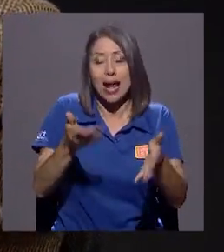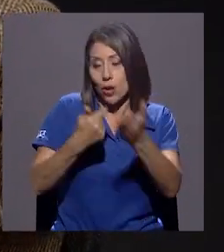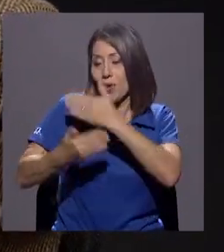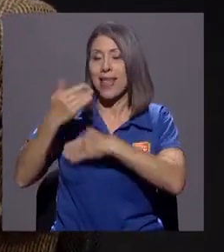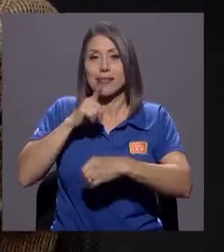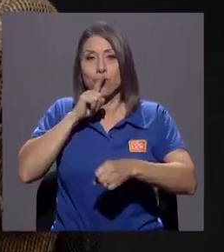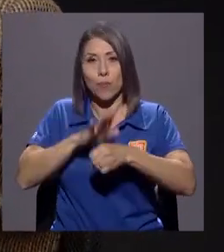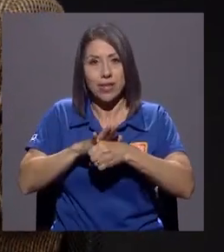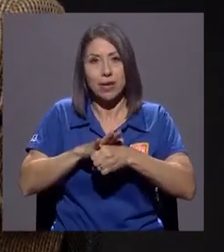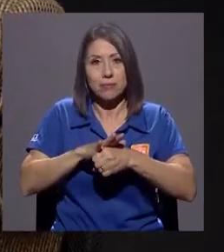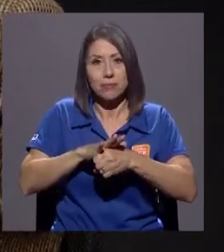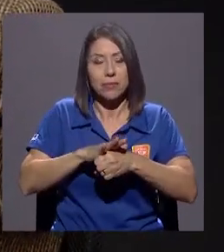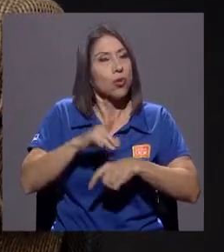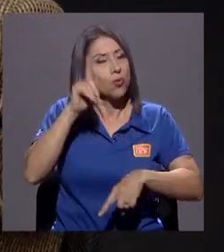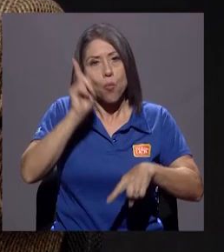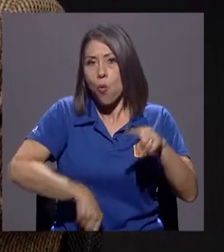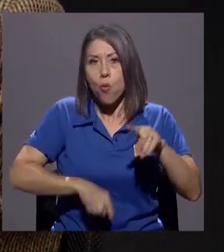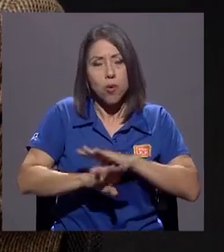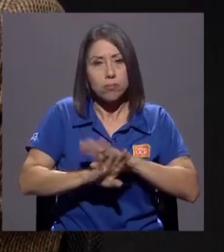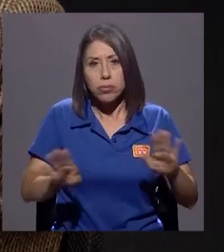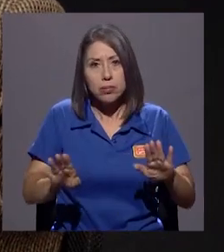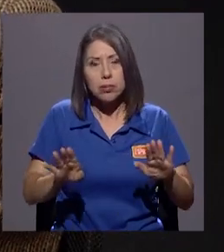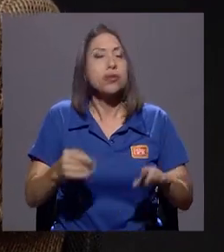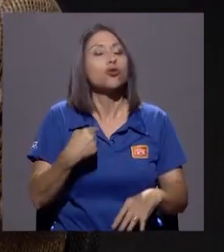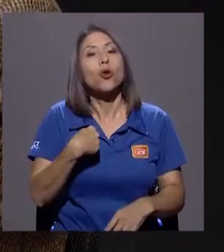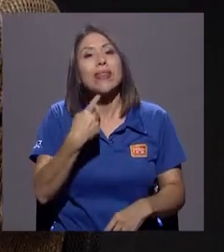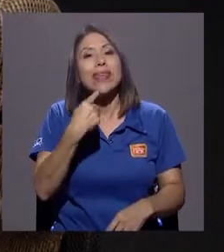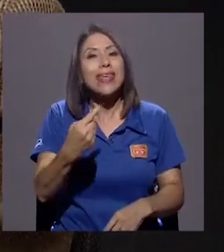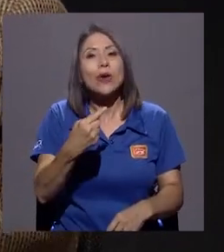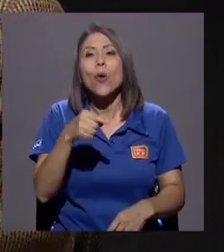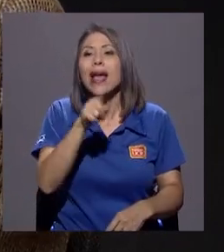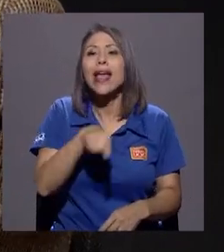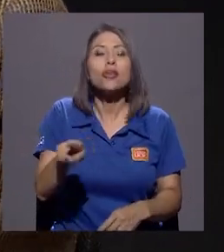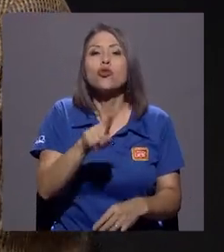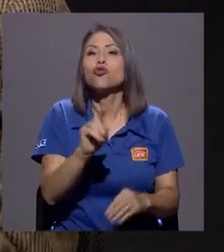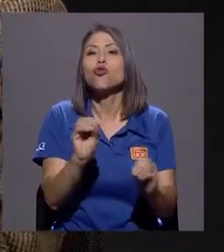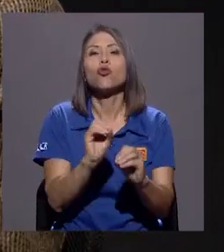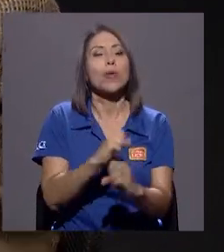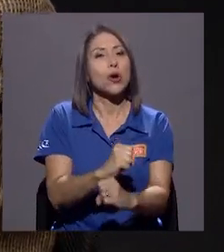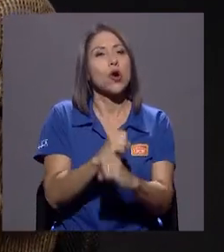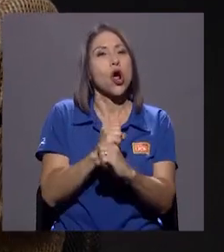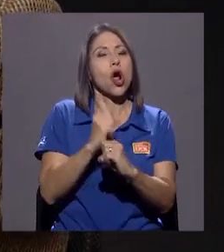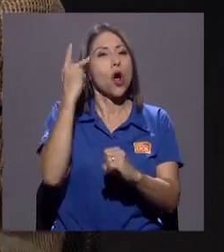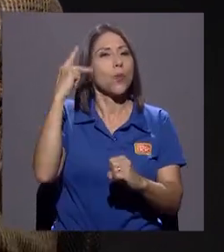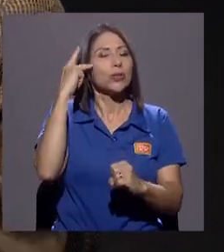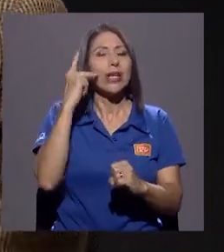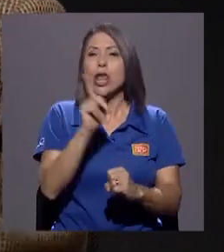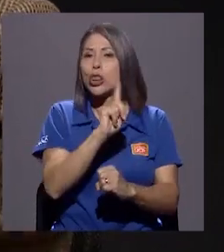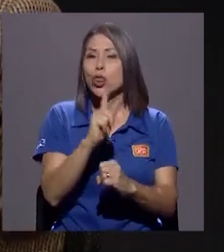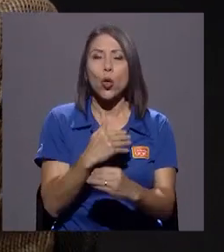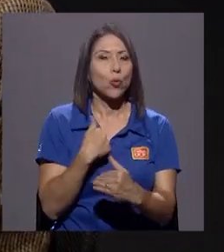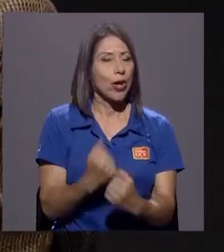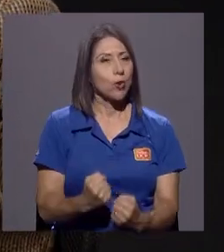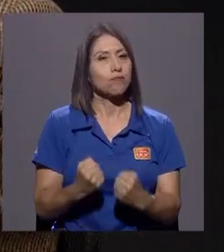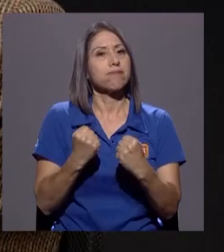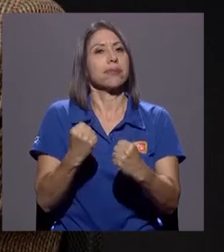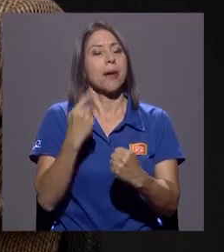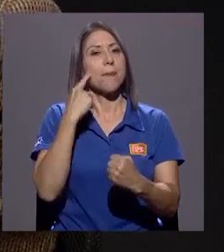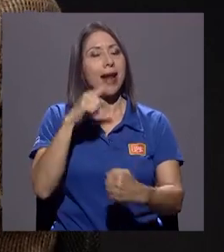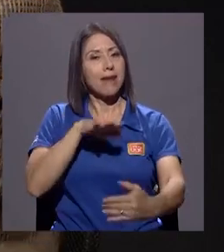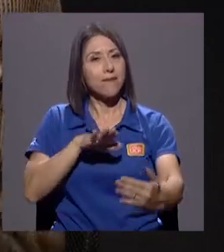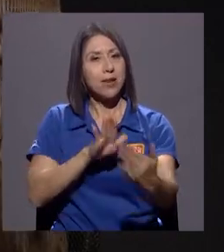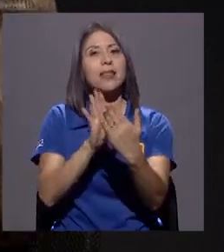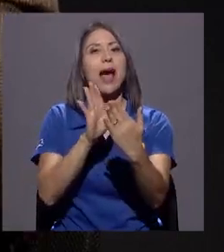prometían impulsar no tuvieron yo digo ni la convicción política ni las agallas para enfrentar el